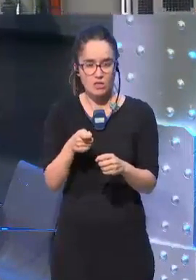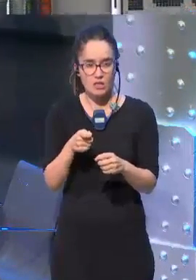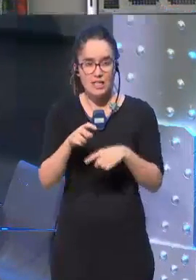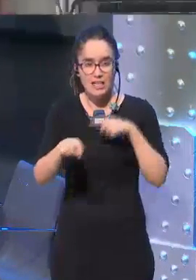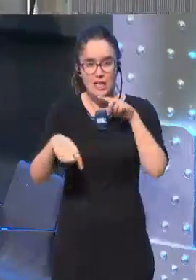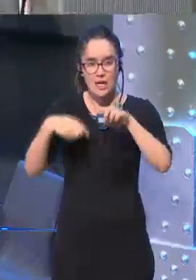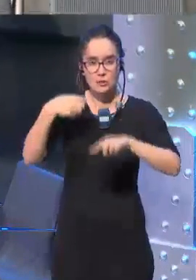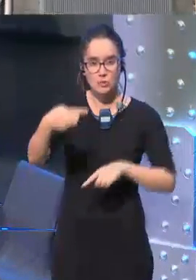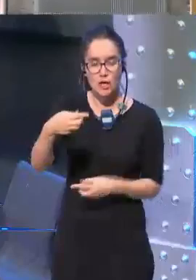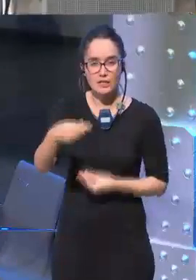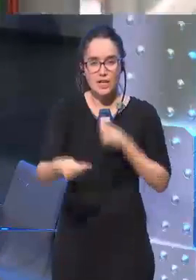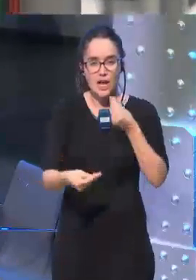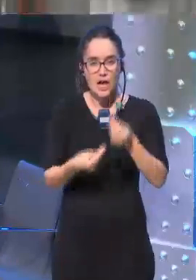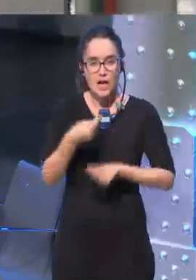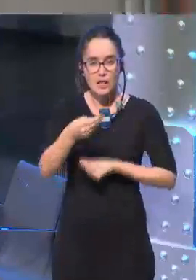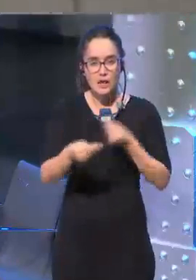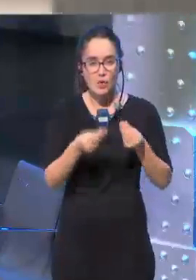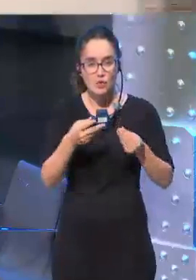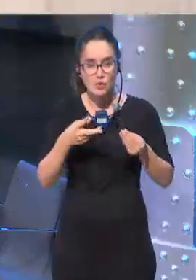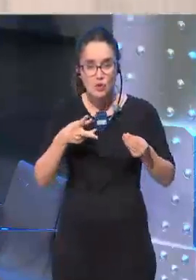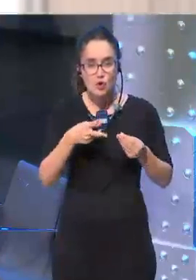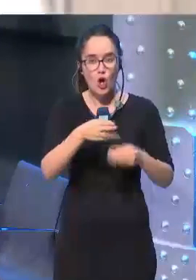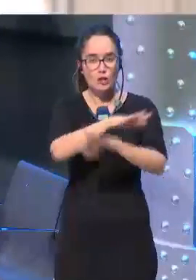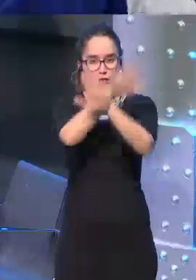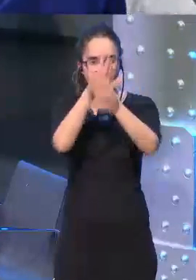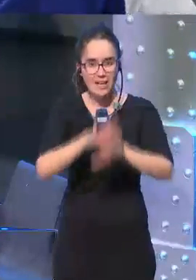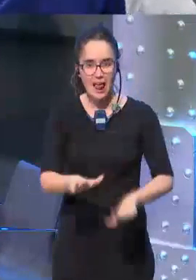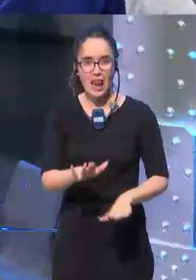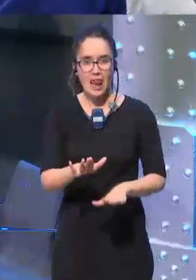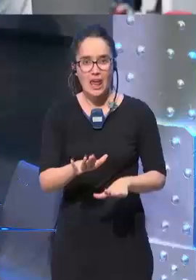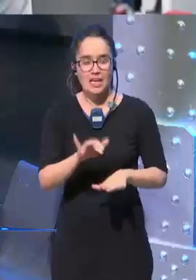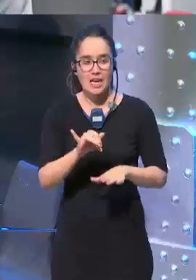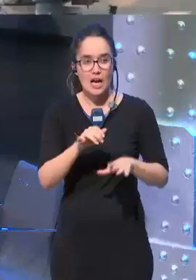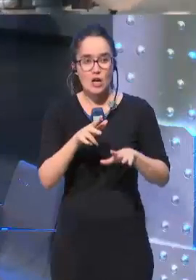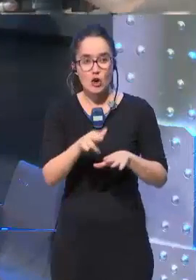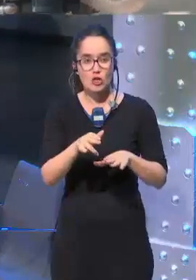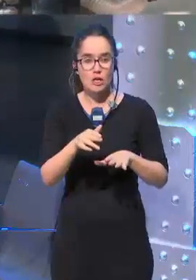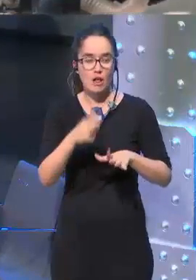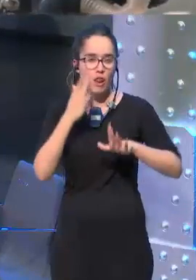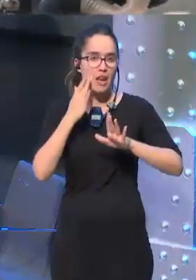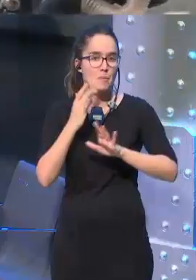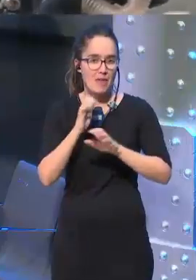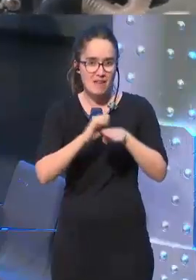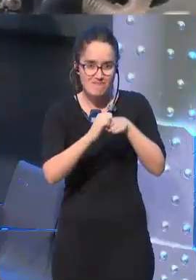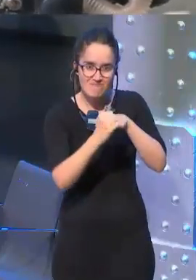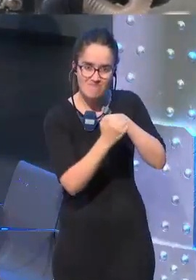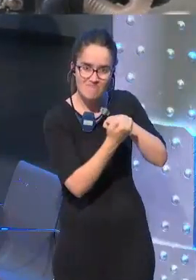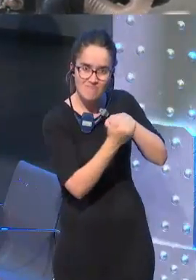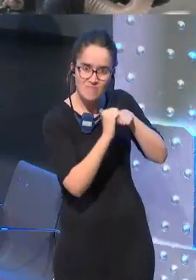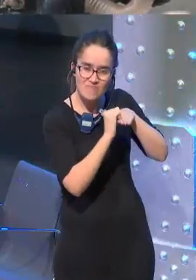y después hace un corte final y el corte de la limpieza de las rebabas.